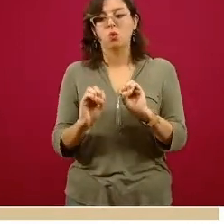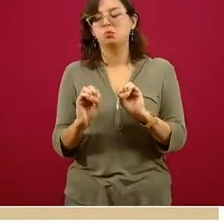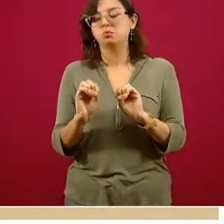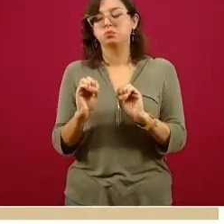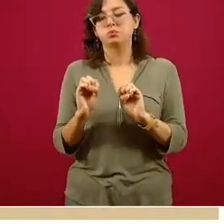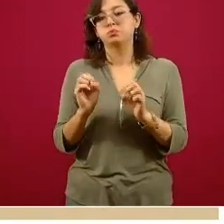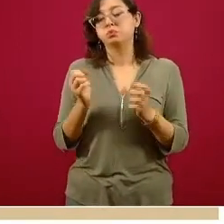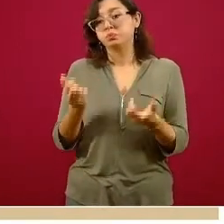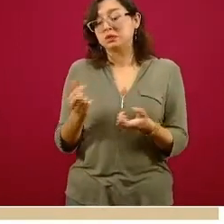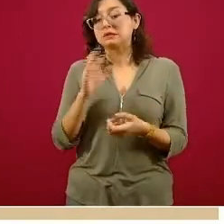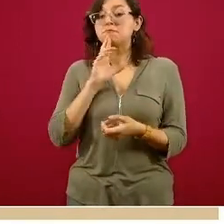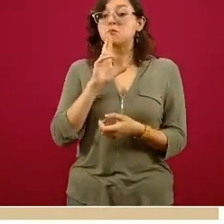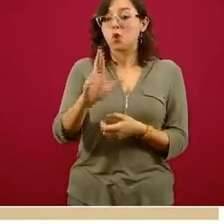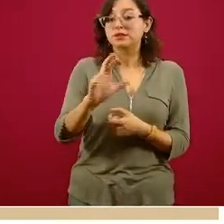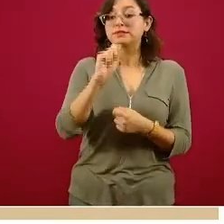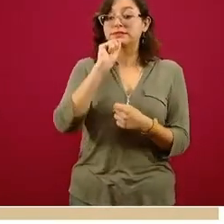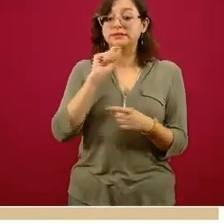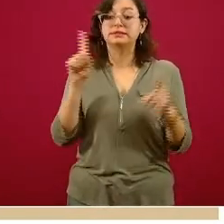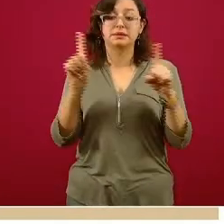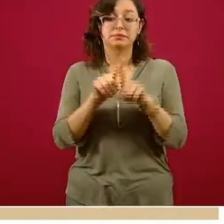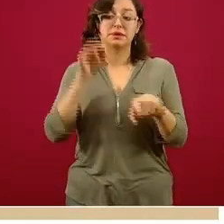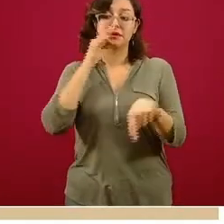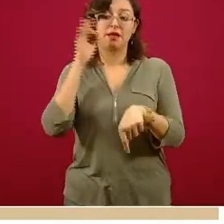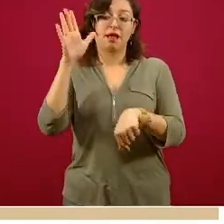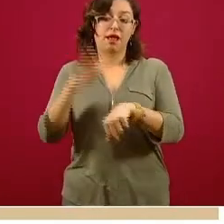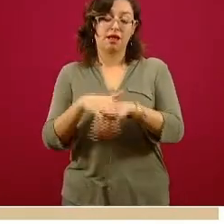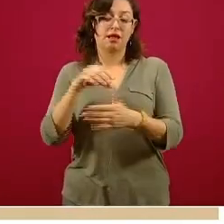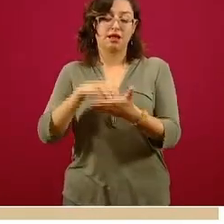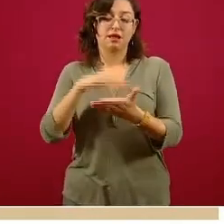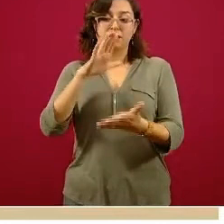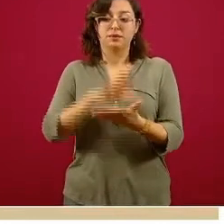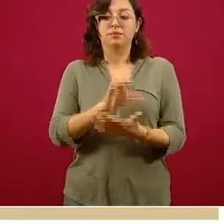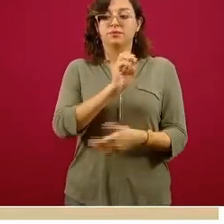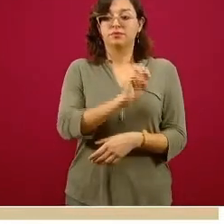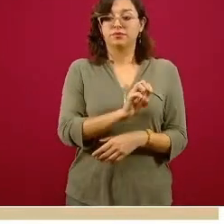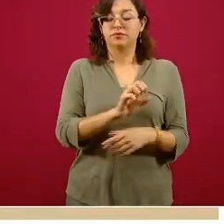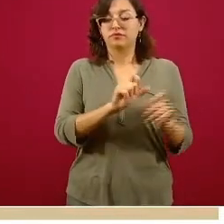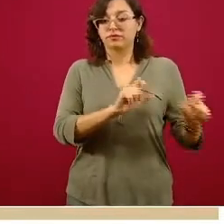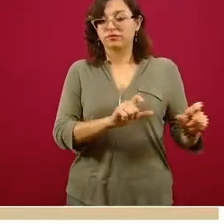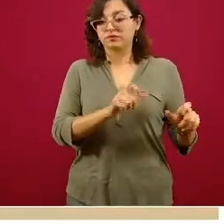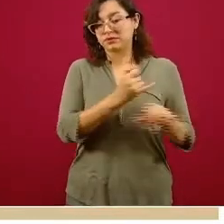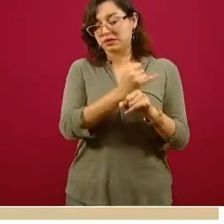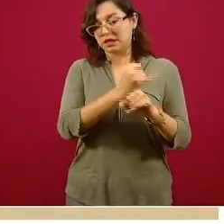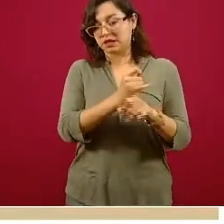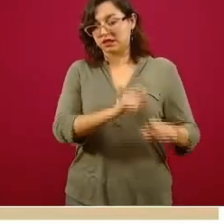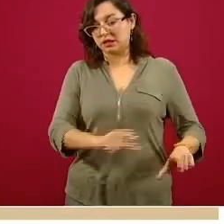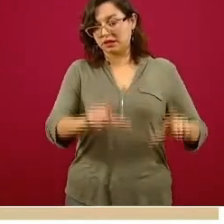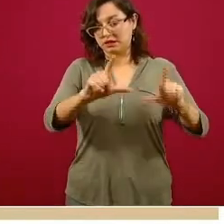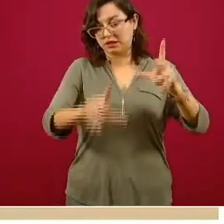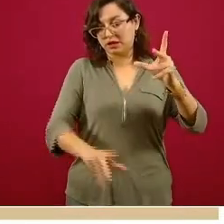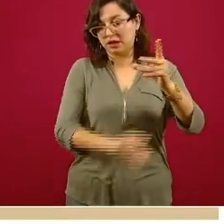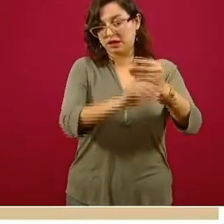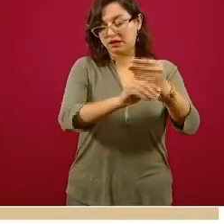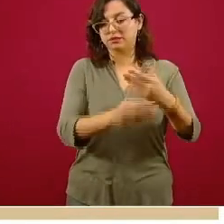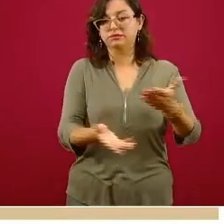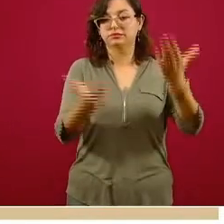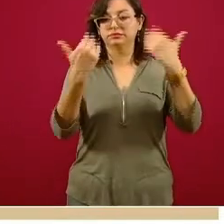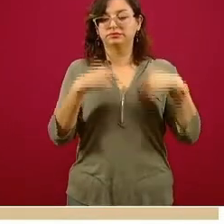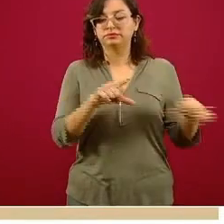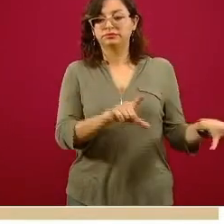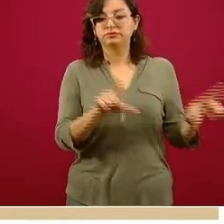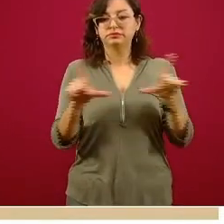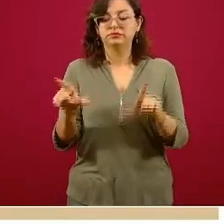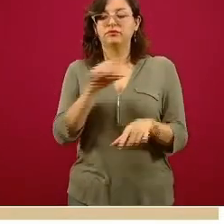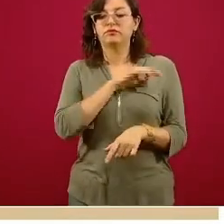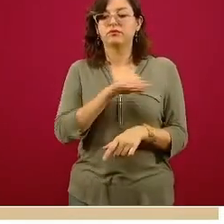solo con el resultado, sino además se notificaron en la plataforma. Si vemos la siguiente diapositiva, vamos a ver cómo se distribuyen